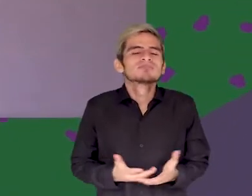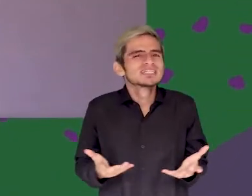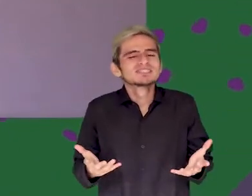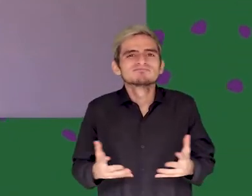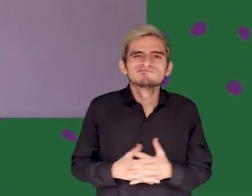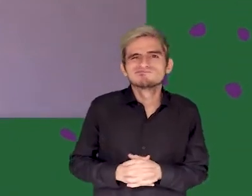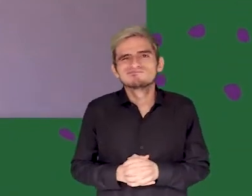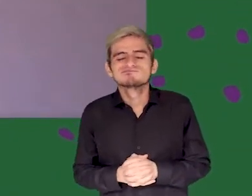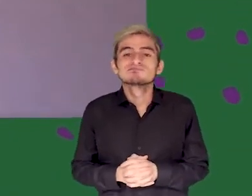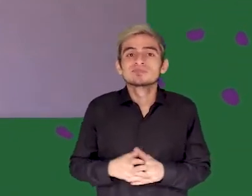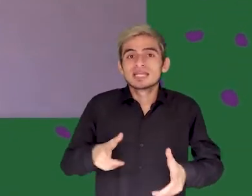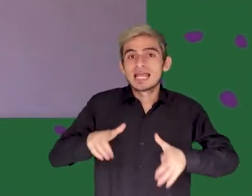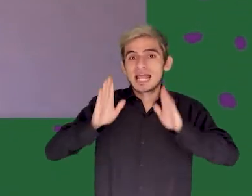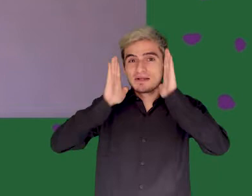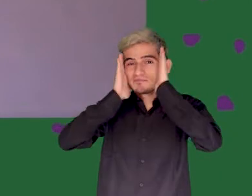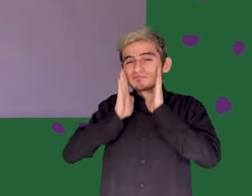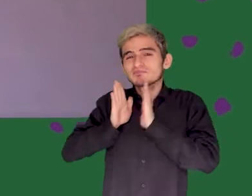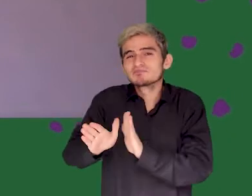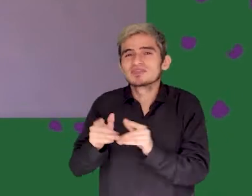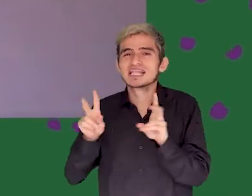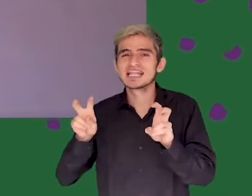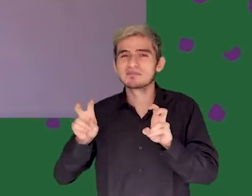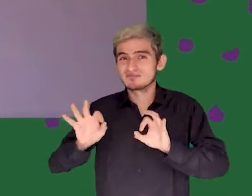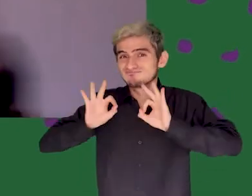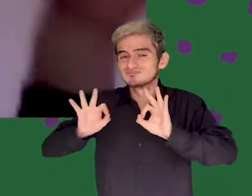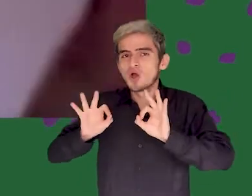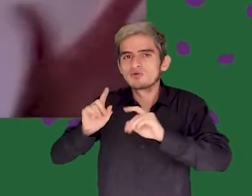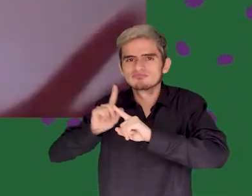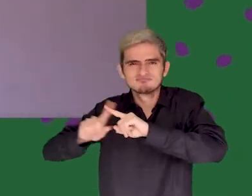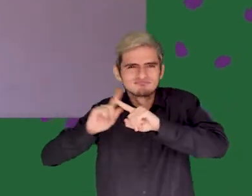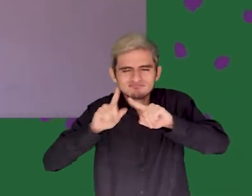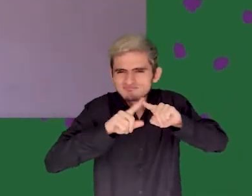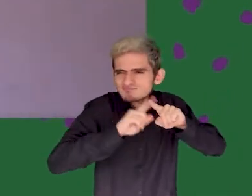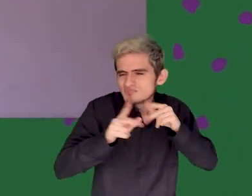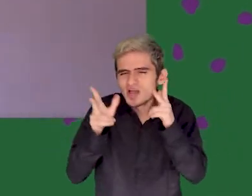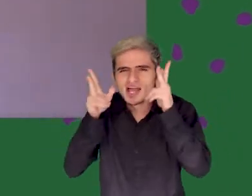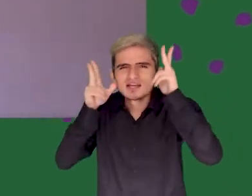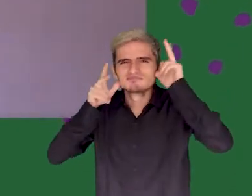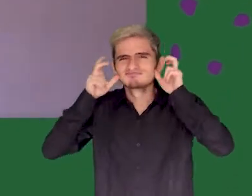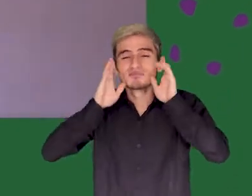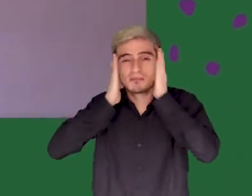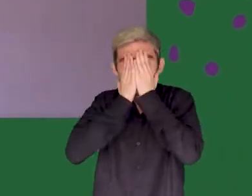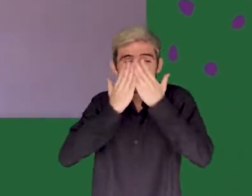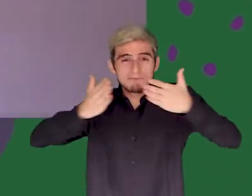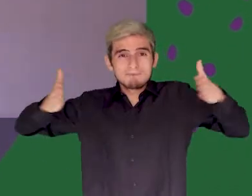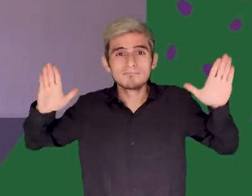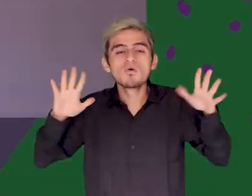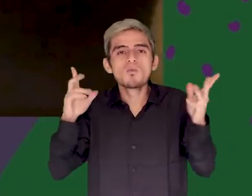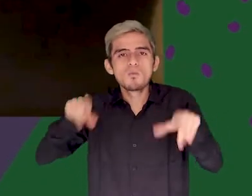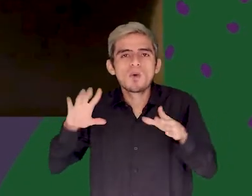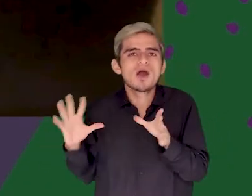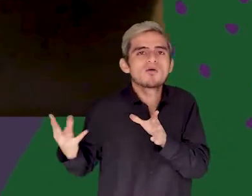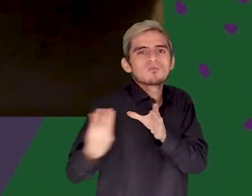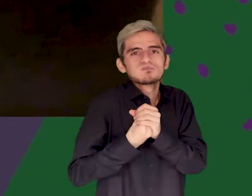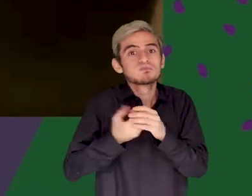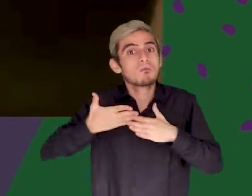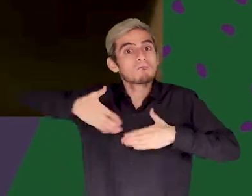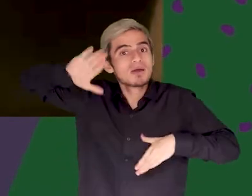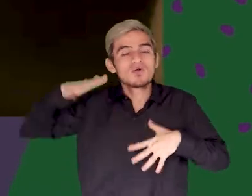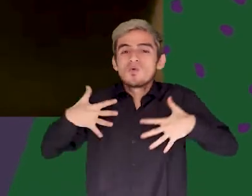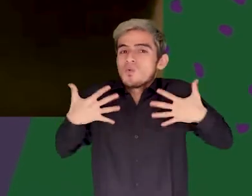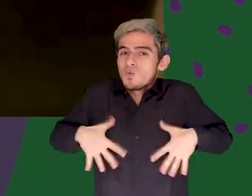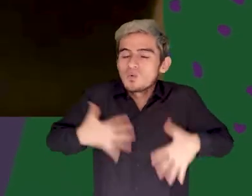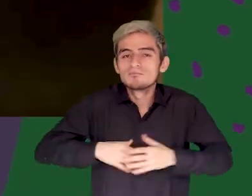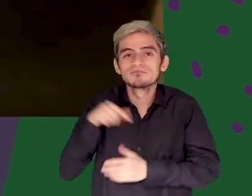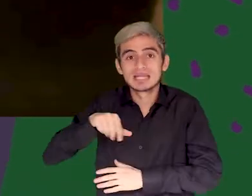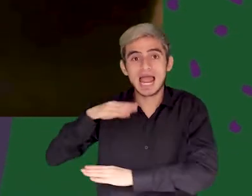no tiene una sola como fijación por algo, sino que es un poco más amplio, más incluyente. Lo